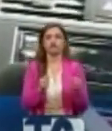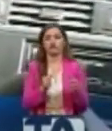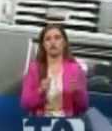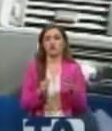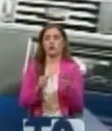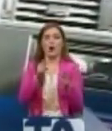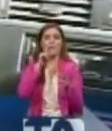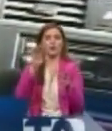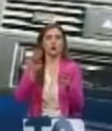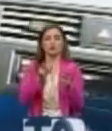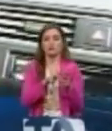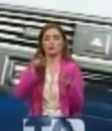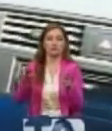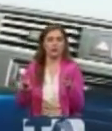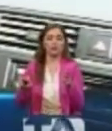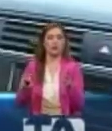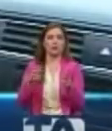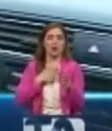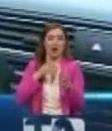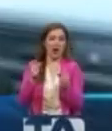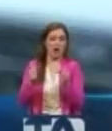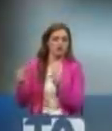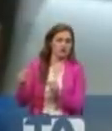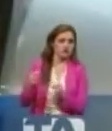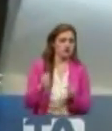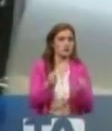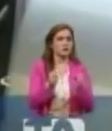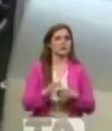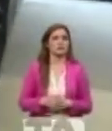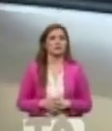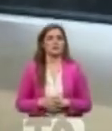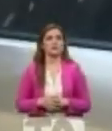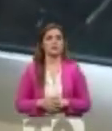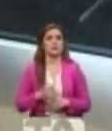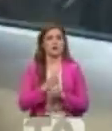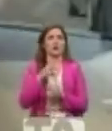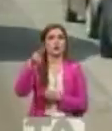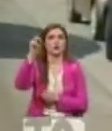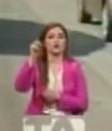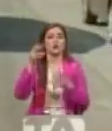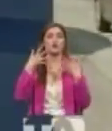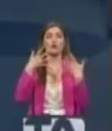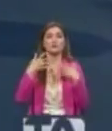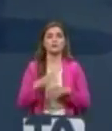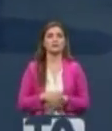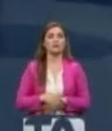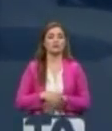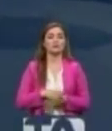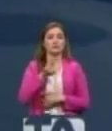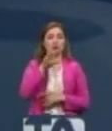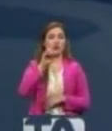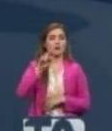yo. Como él sale un poco más tarde, me llevo yo el carro. Hasta su trabajo en el norte de Guayaquil. Estamos hablando de